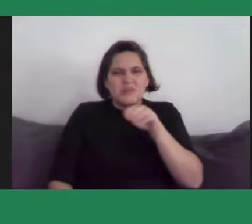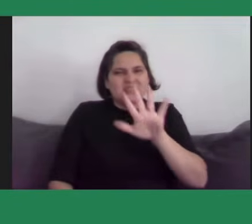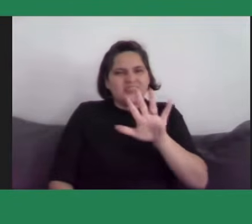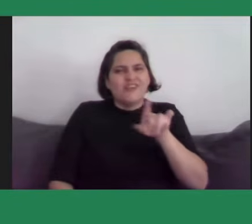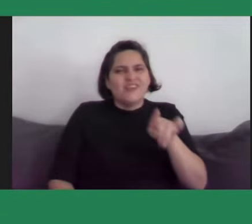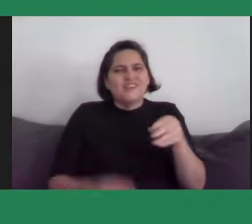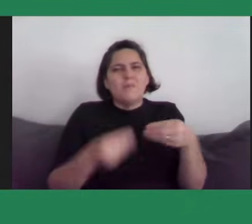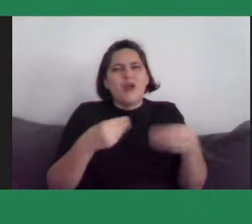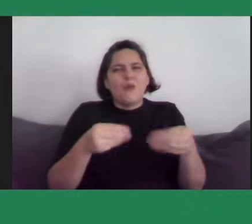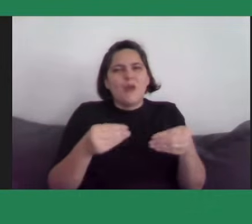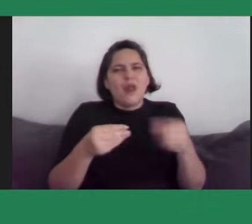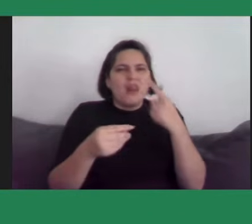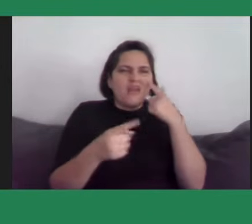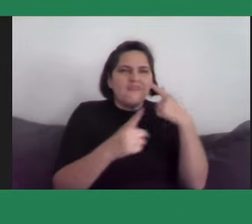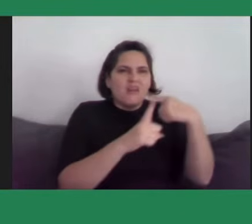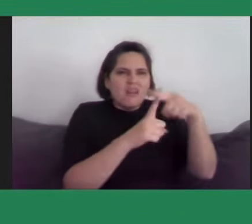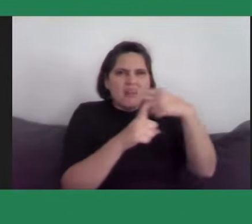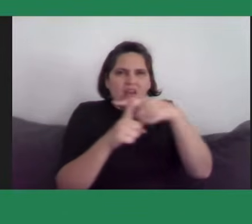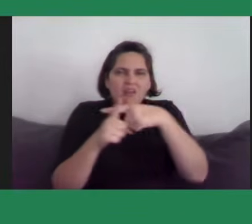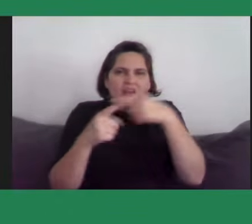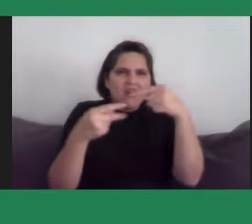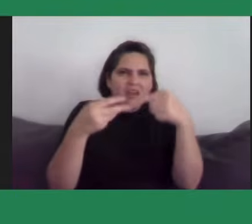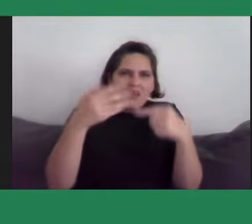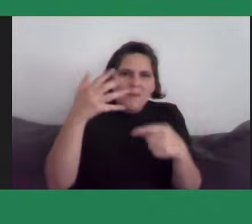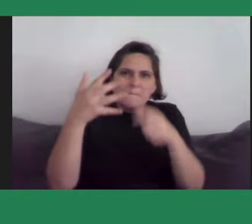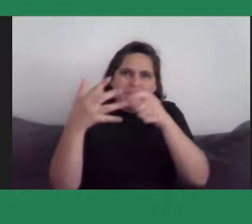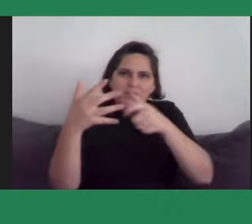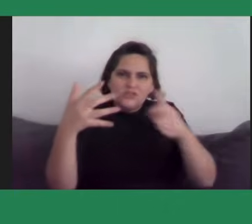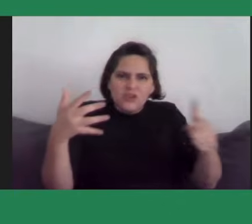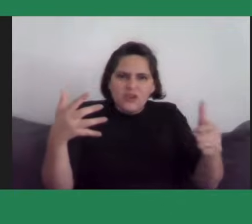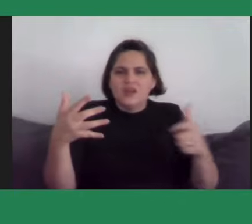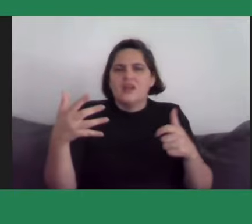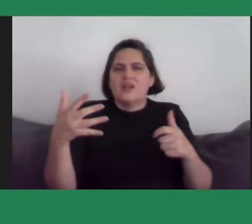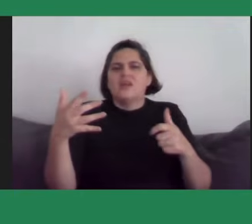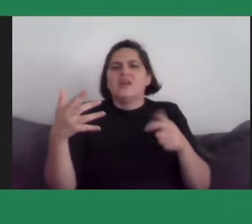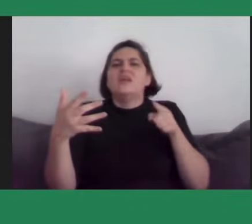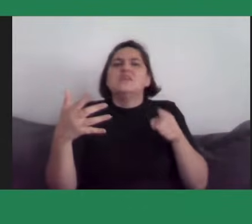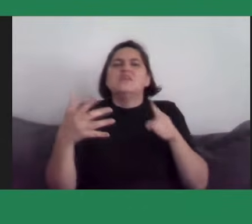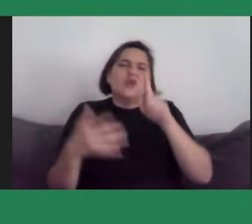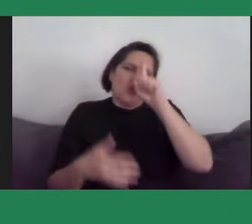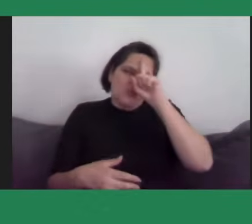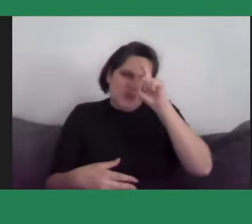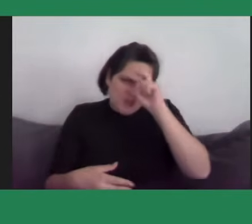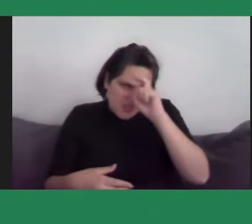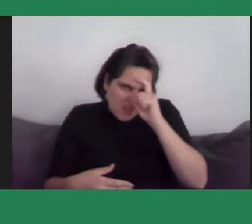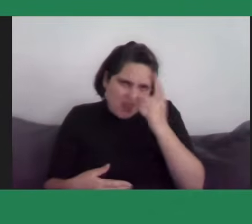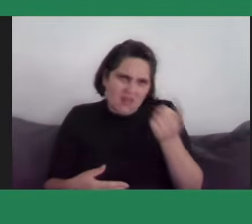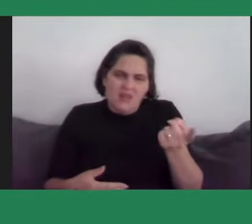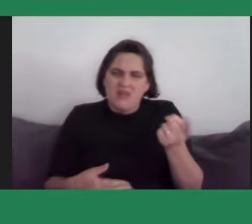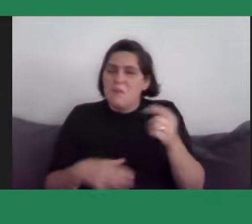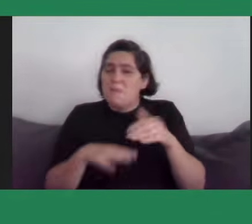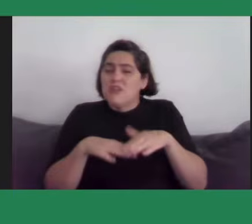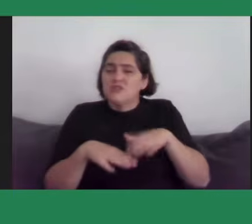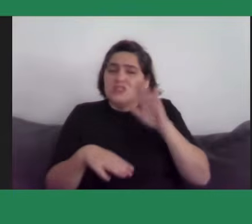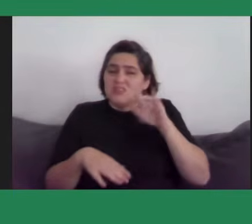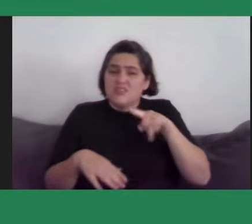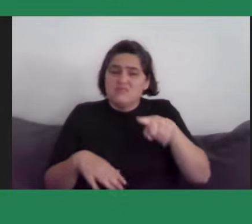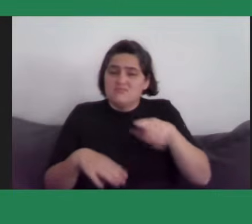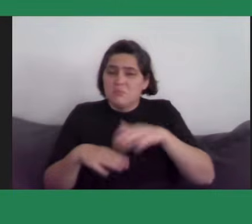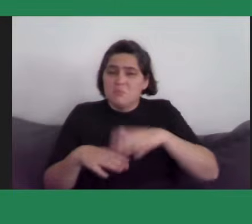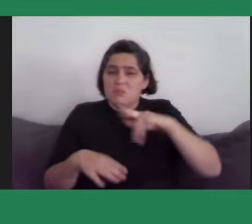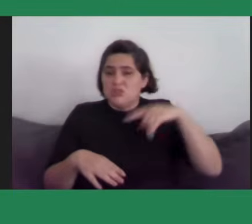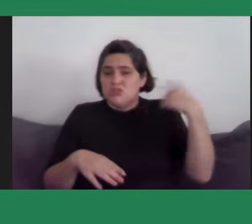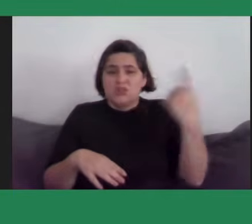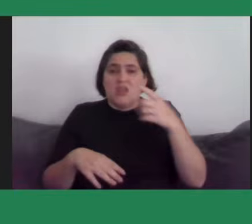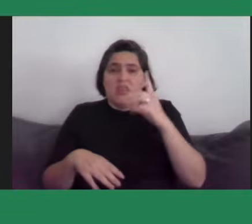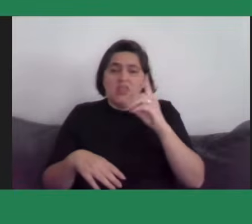clasificaciones que se sigue en los hospitales en la gran mayoría de los países, nos habla que